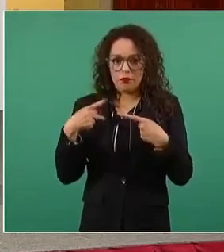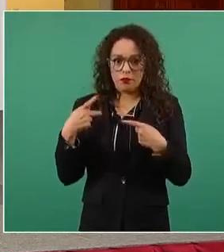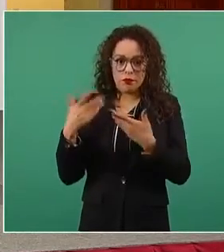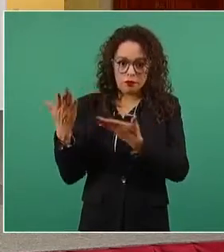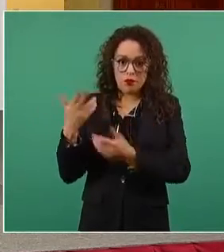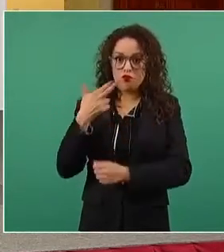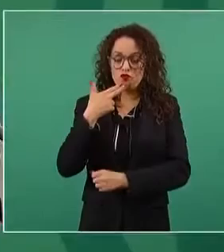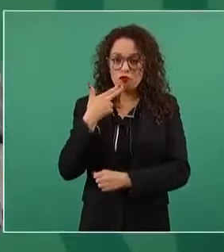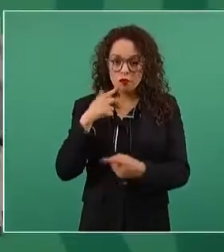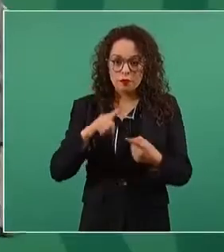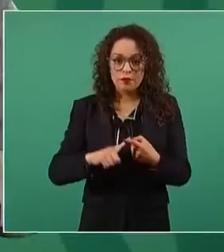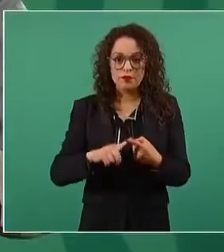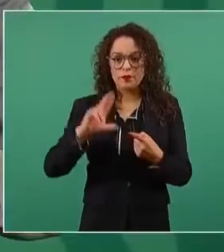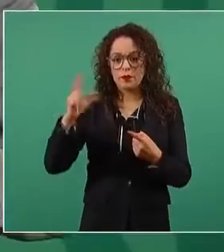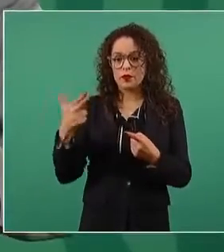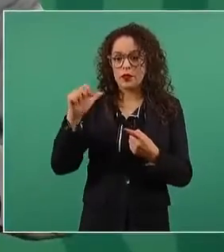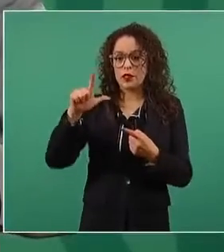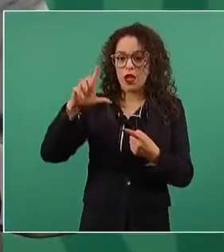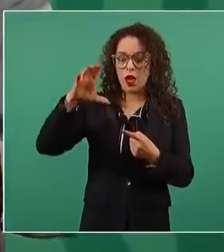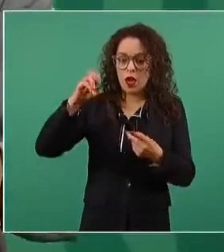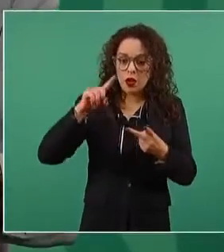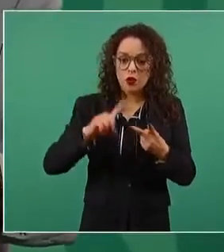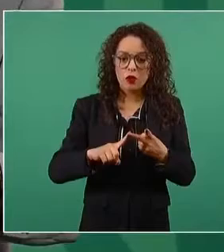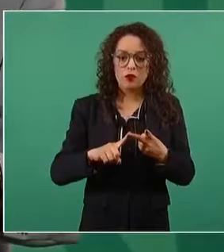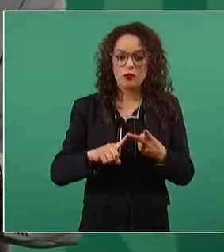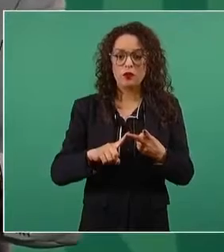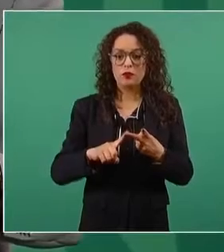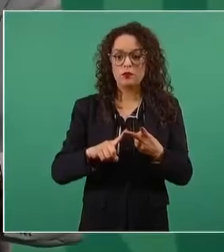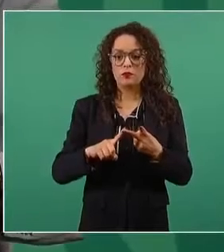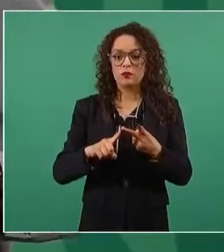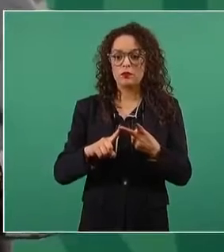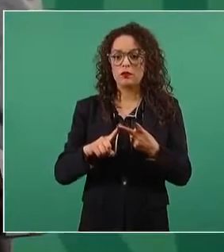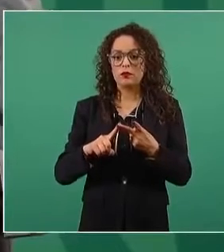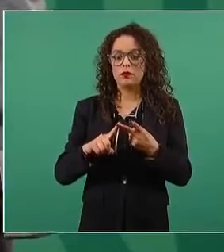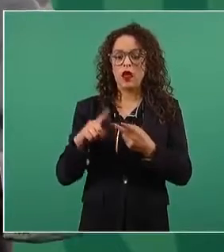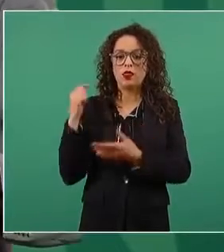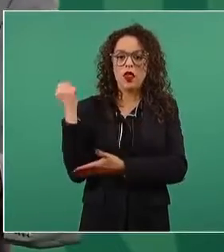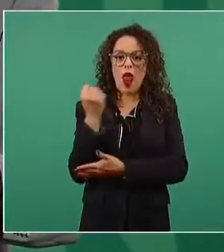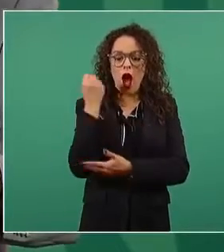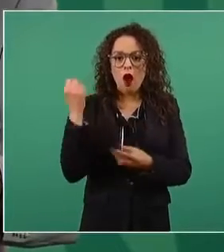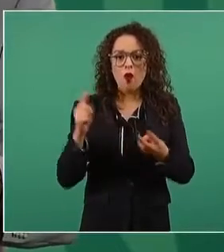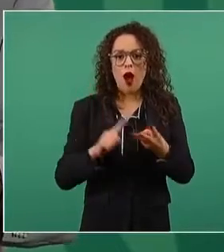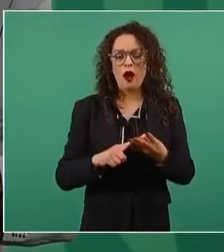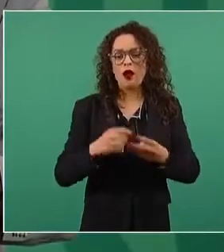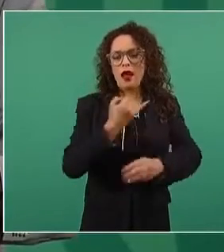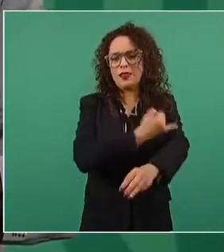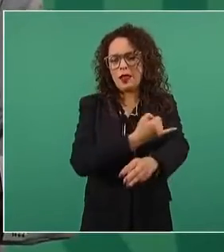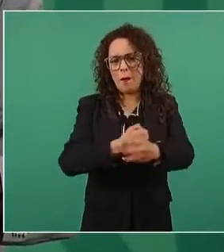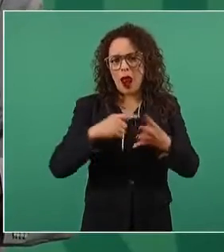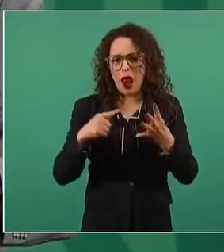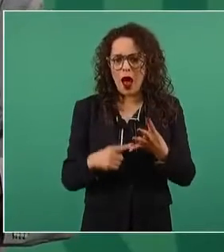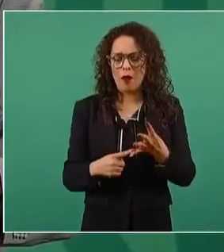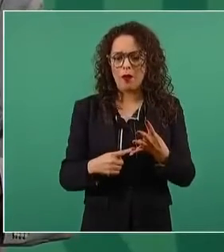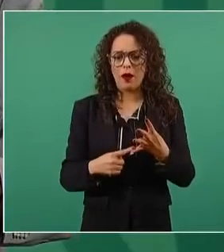de Chalco, de Tláhuac, de Iztapalapa.